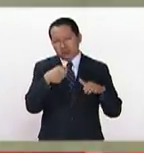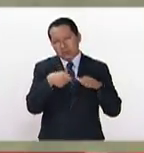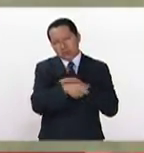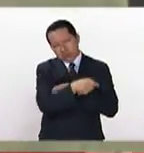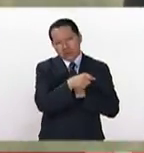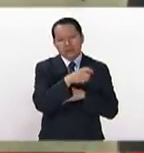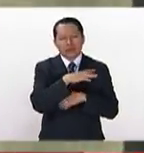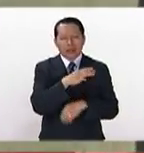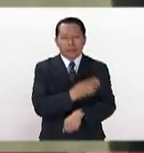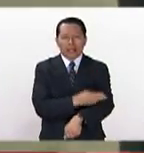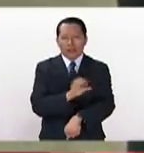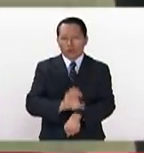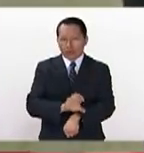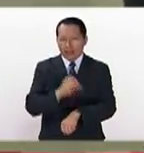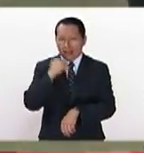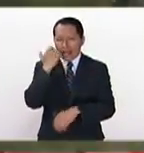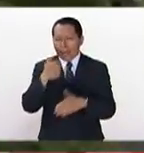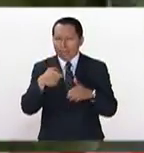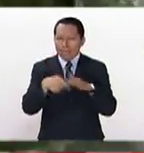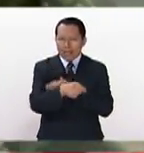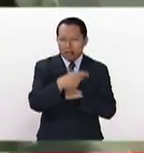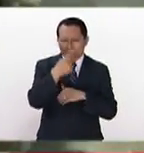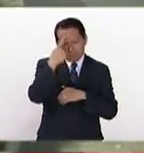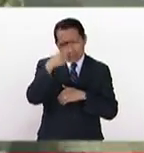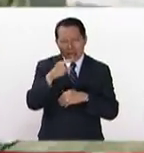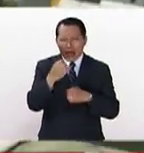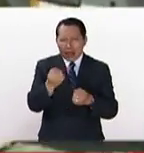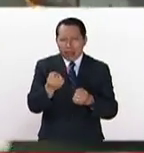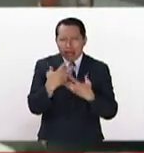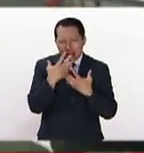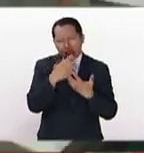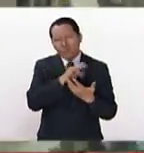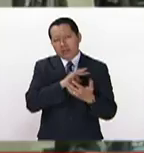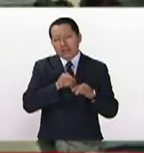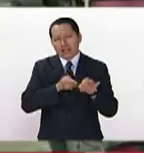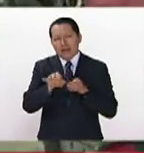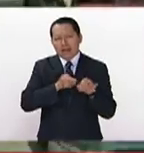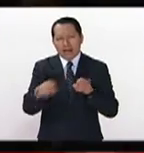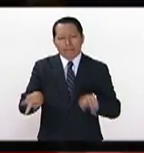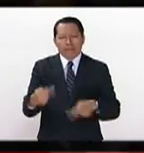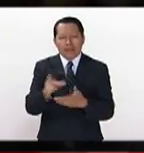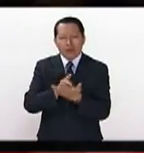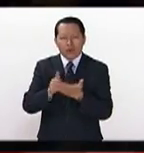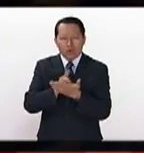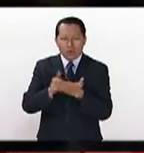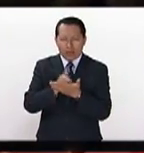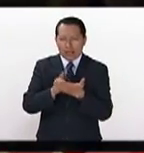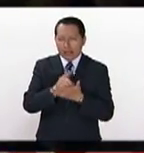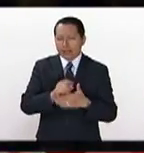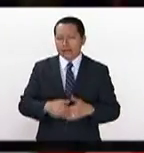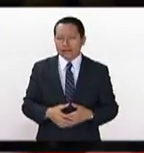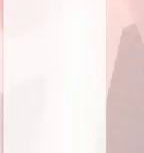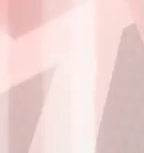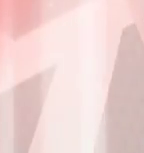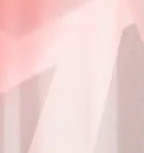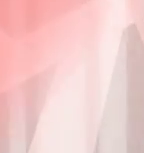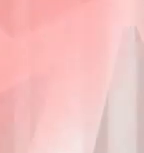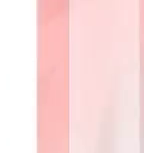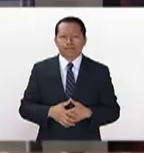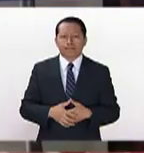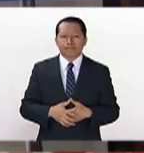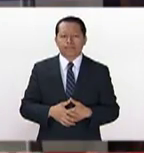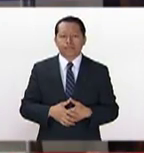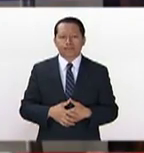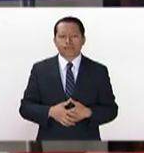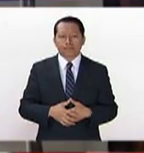delegación Magdalena Contreras para que lo dejara trabajar en la venta de estupefacientes sin entrometerse.